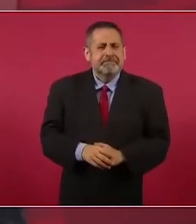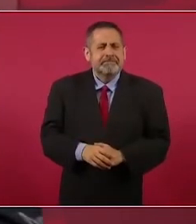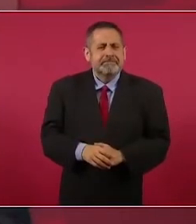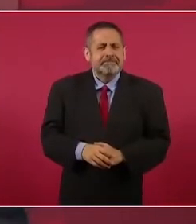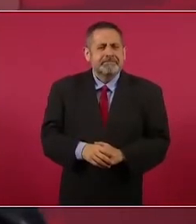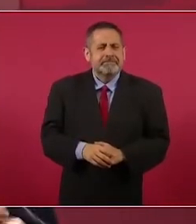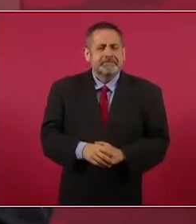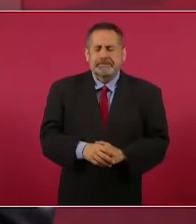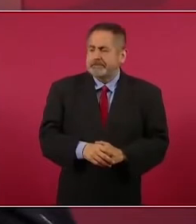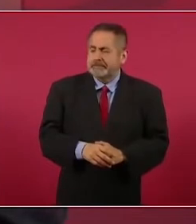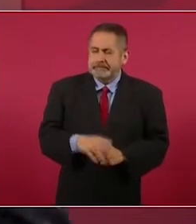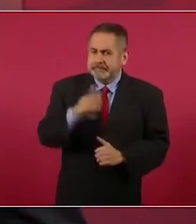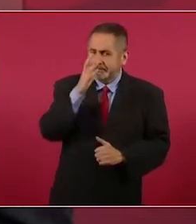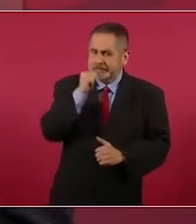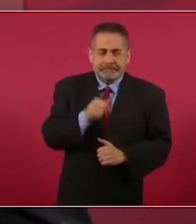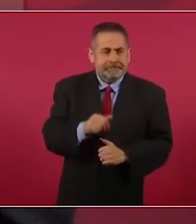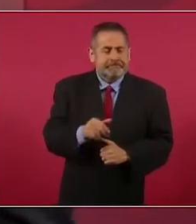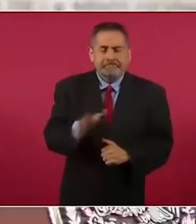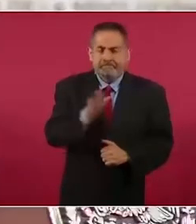Pero lo increíble